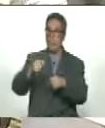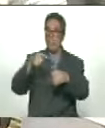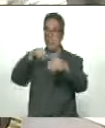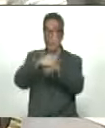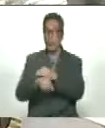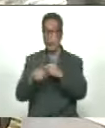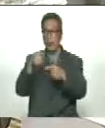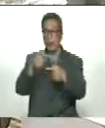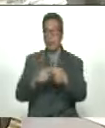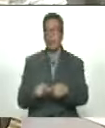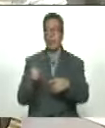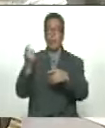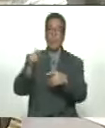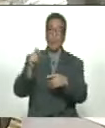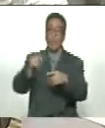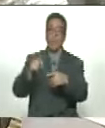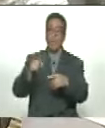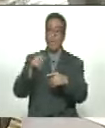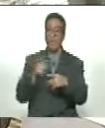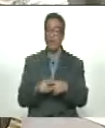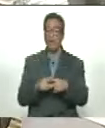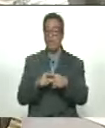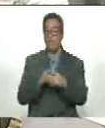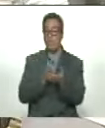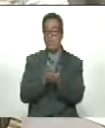incluyendo como ingresos extraordinarios, con la consecuente